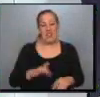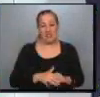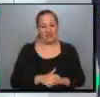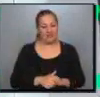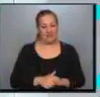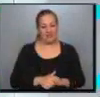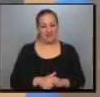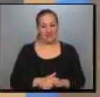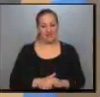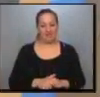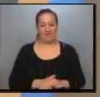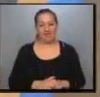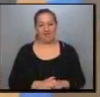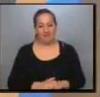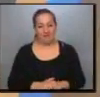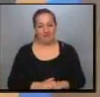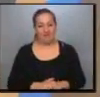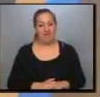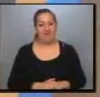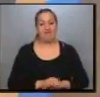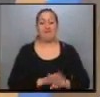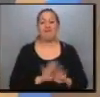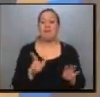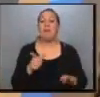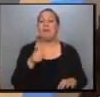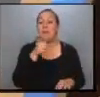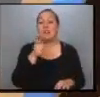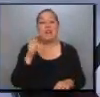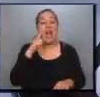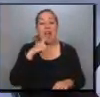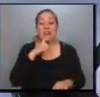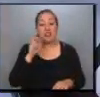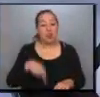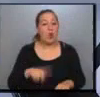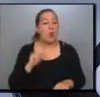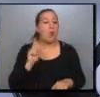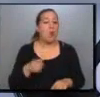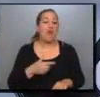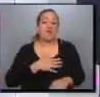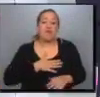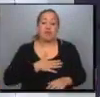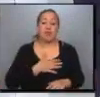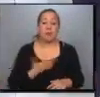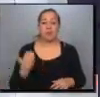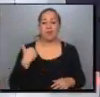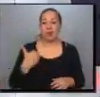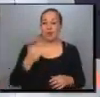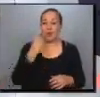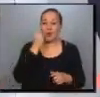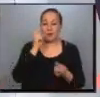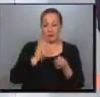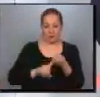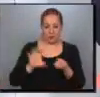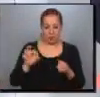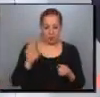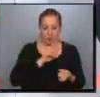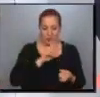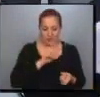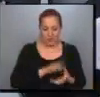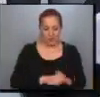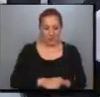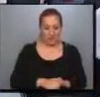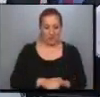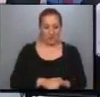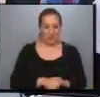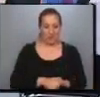Romina. Claro. Bien, para Jennifer Aniston parece que no. Y Justin no sé cuánto en el medio, pero, pobre muchacho. Justin Theroux. Acá Theroux tiene